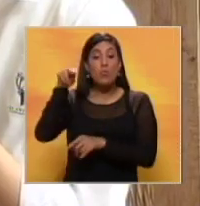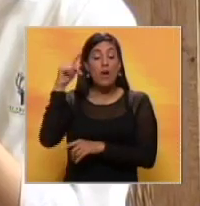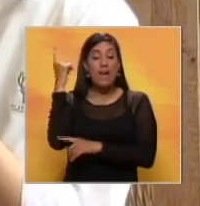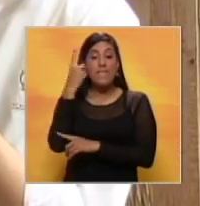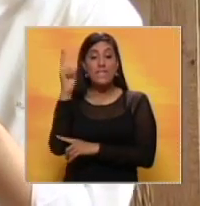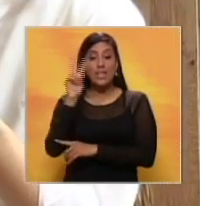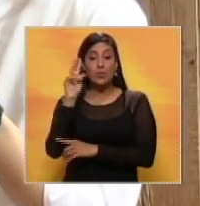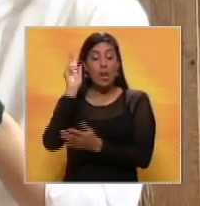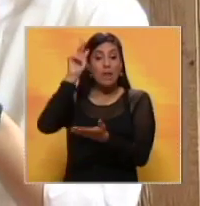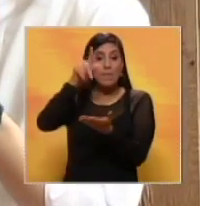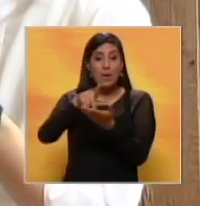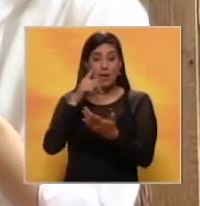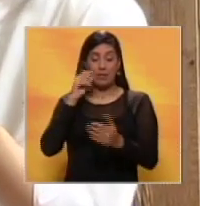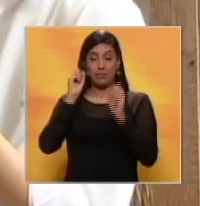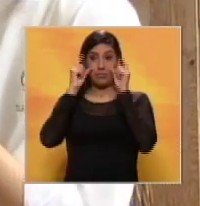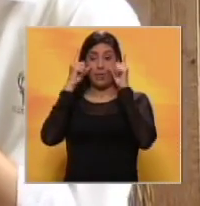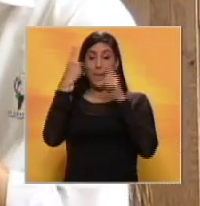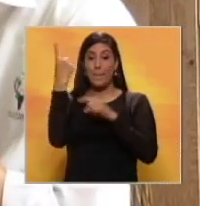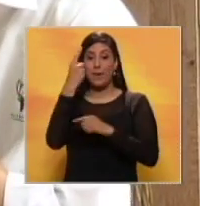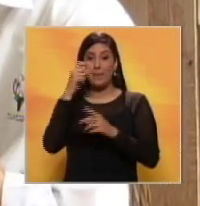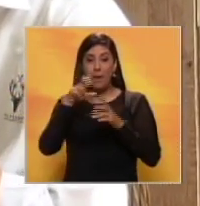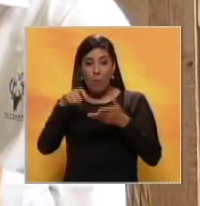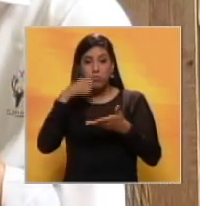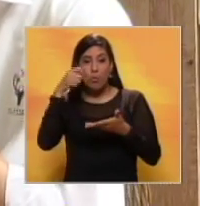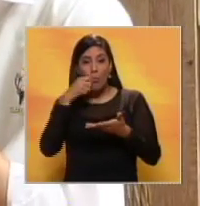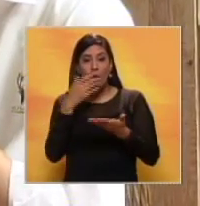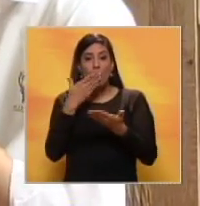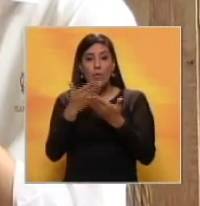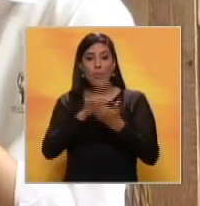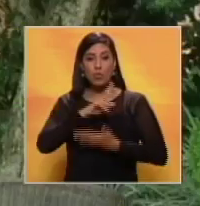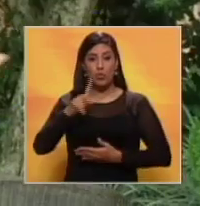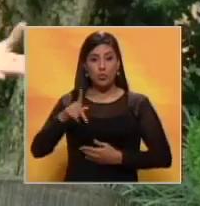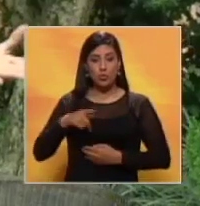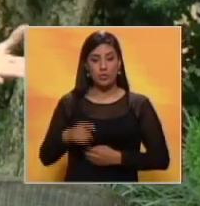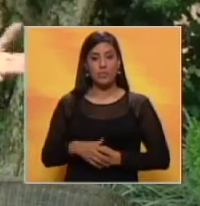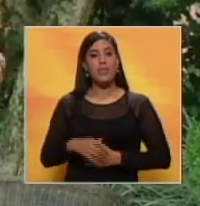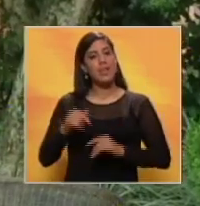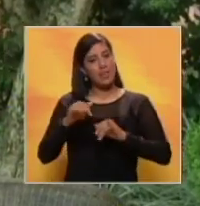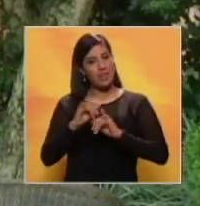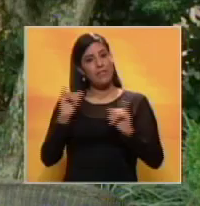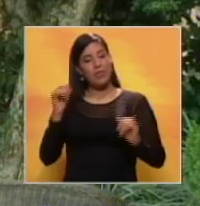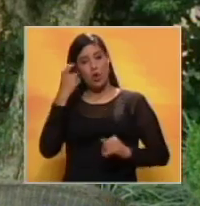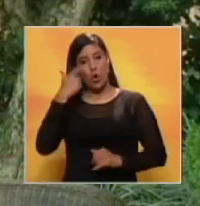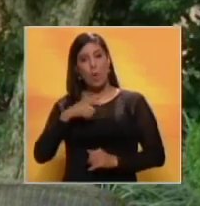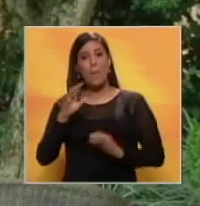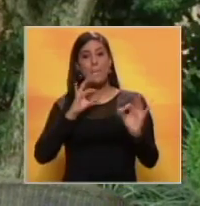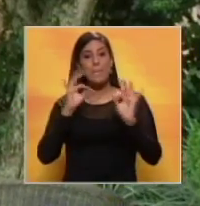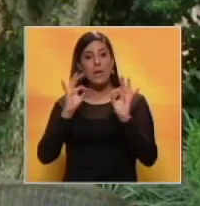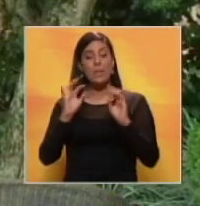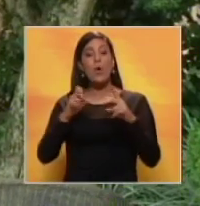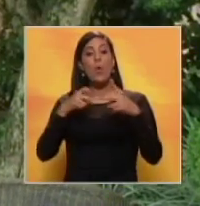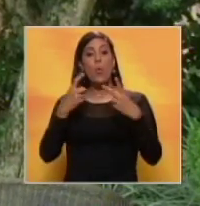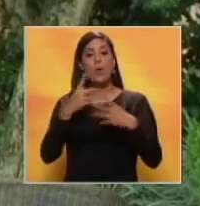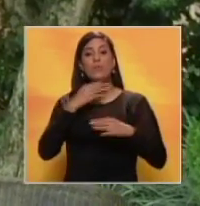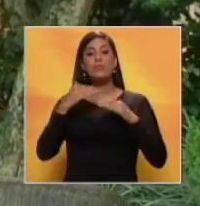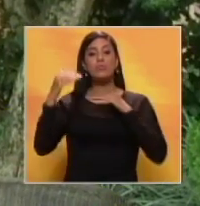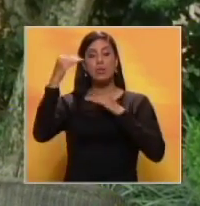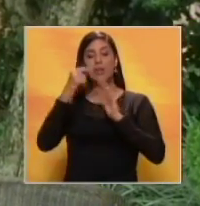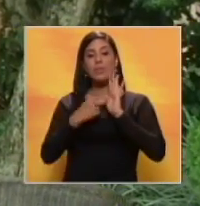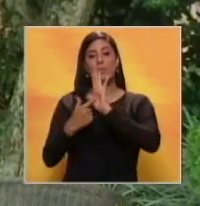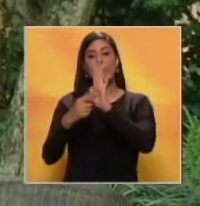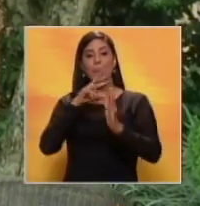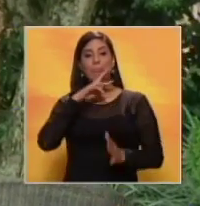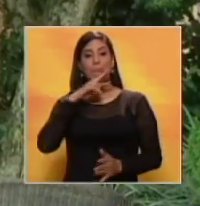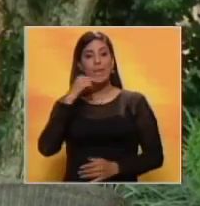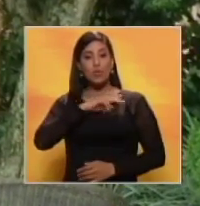entonces creo que para ese jurado va a ser muy inédito lo que vayamos a presentar nosotros. De esta manera, García se prepara para poder enaltecer y resaltar